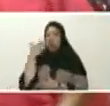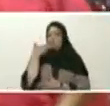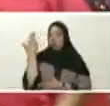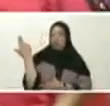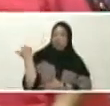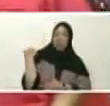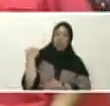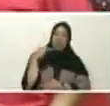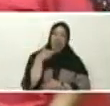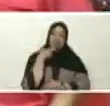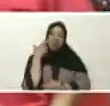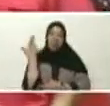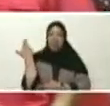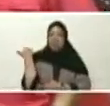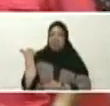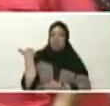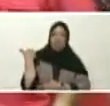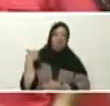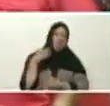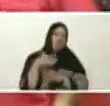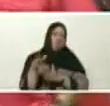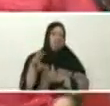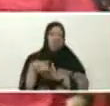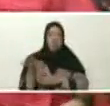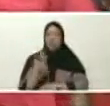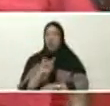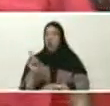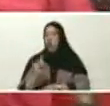el farandulerismo,